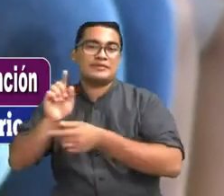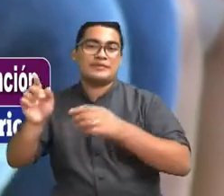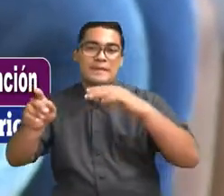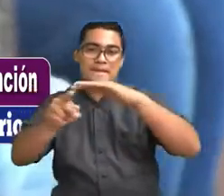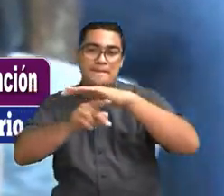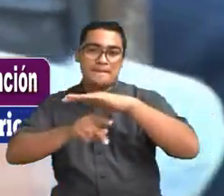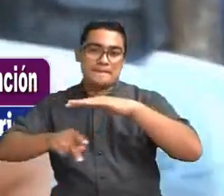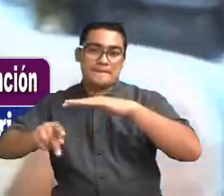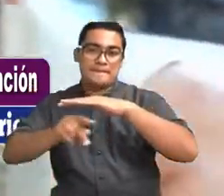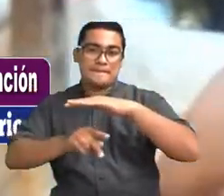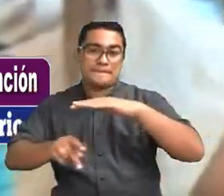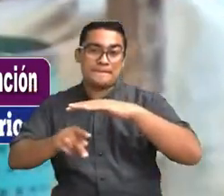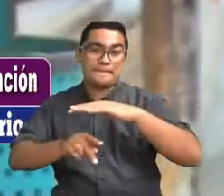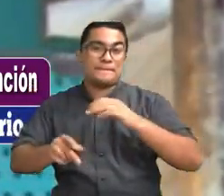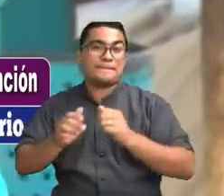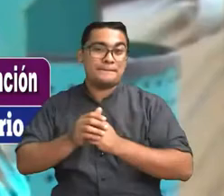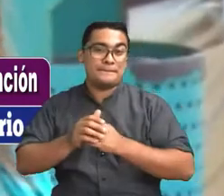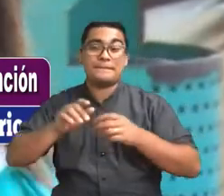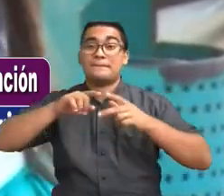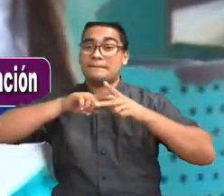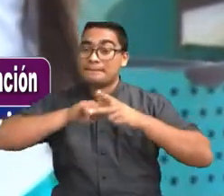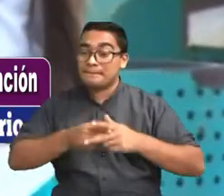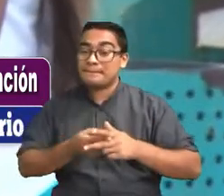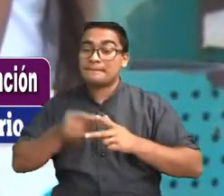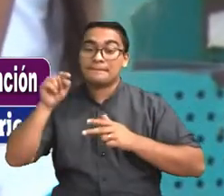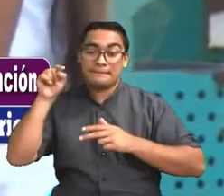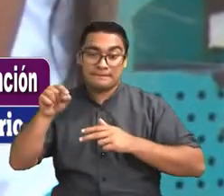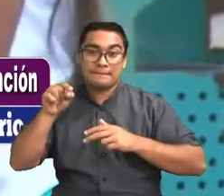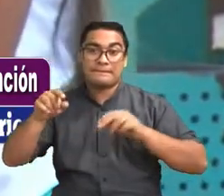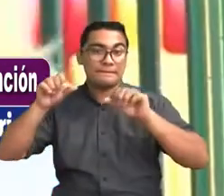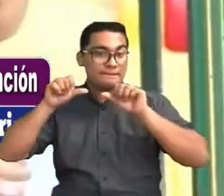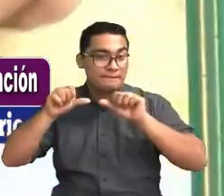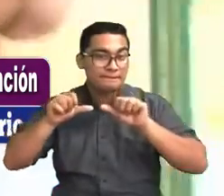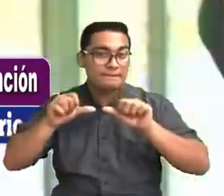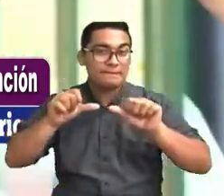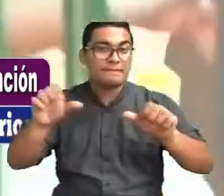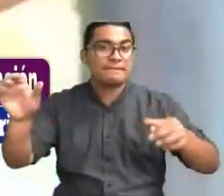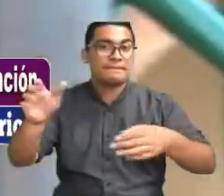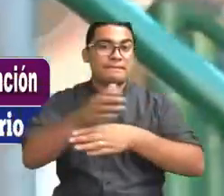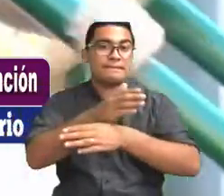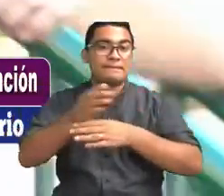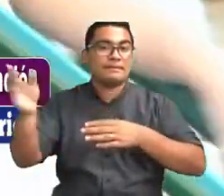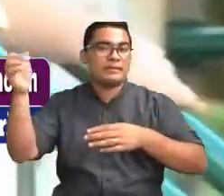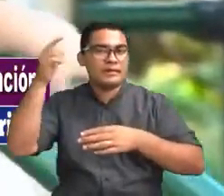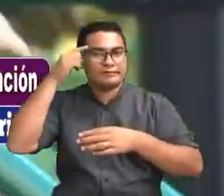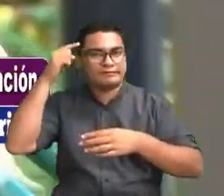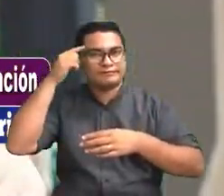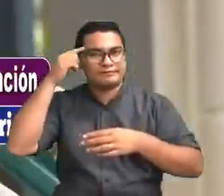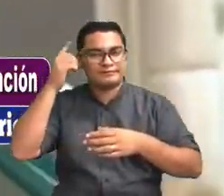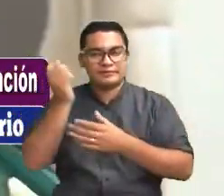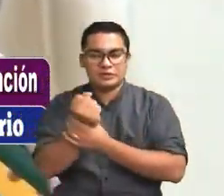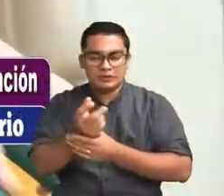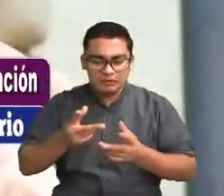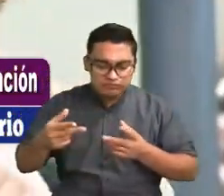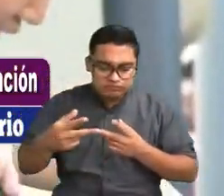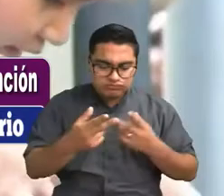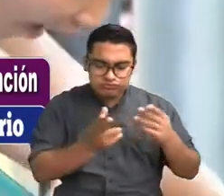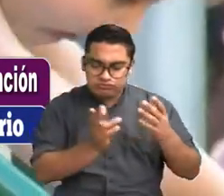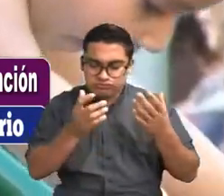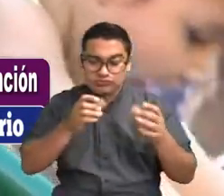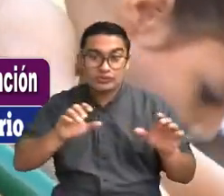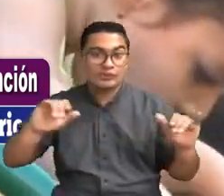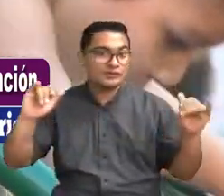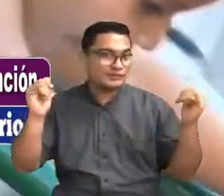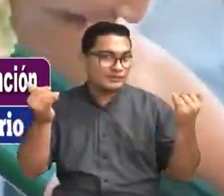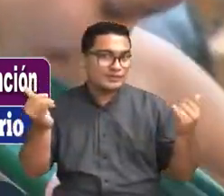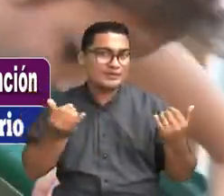es la educación inicial, donde ahí se continúa preparando toda la parte cognitiva, la parte emocional, ¿verdad? Y la